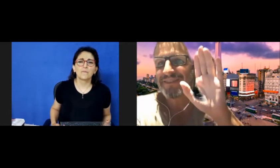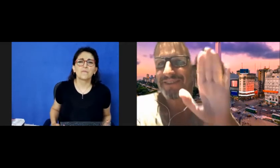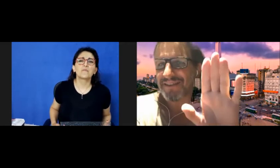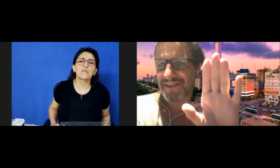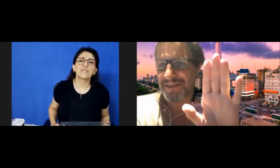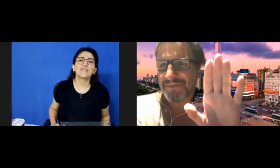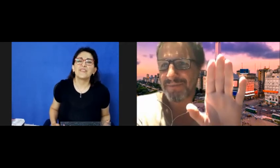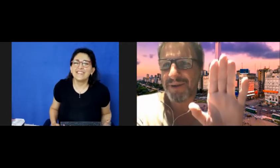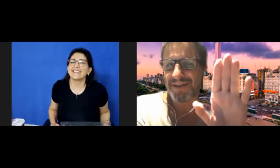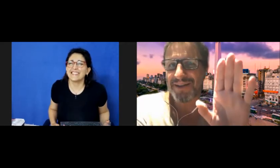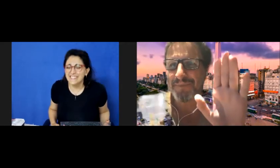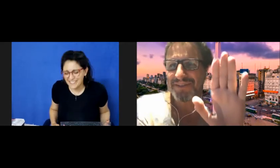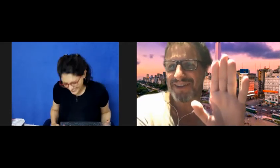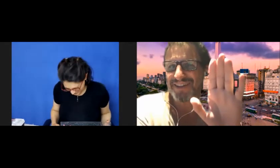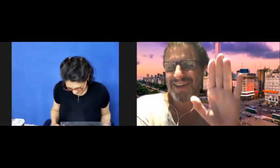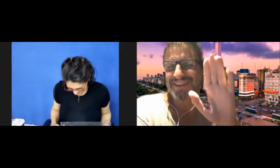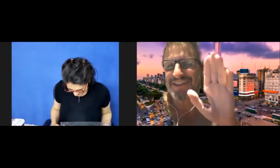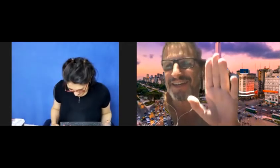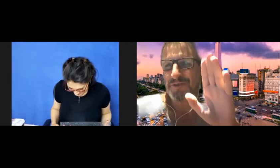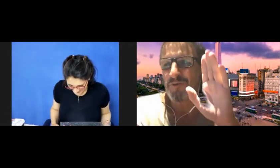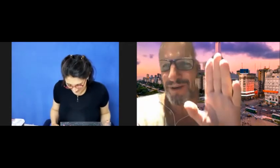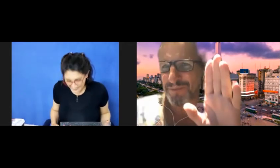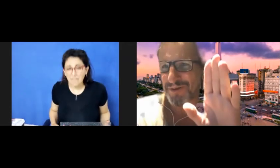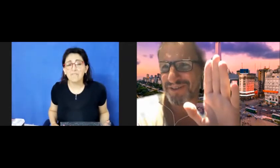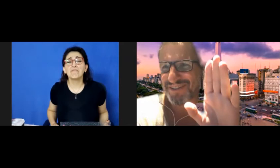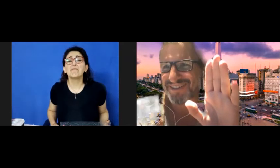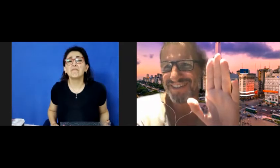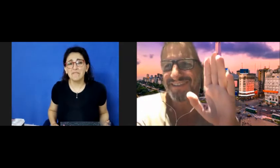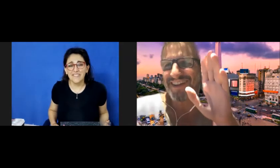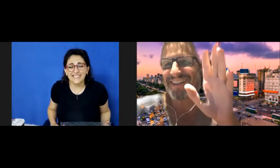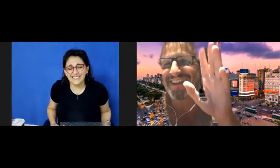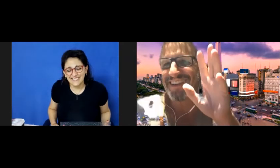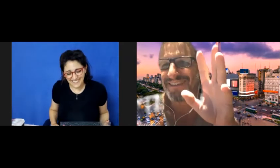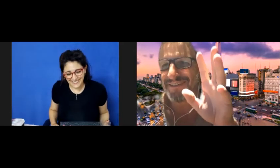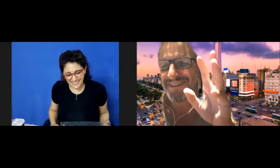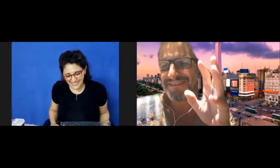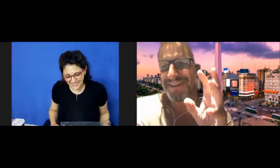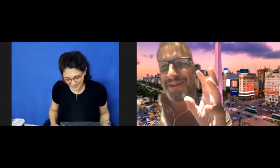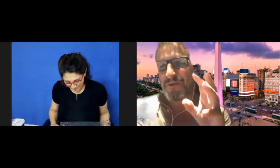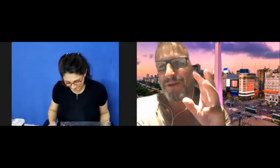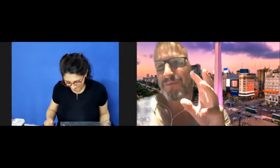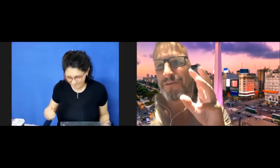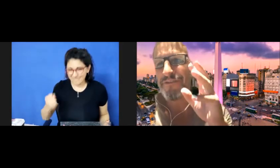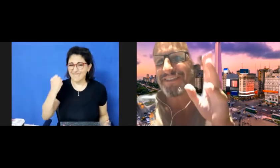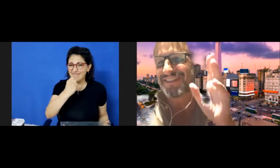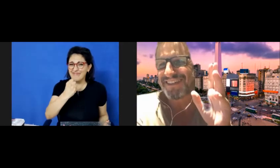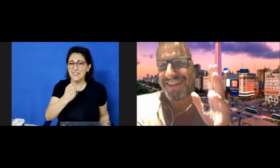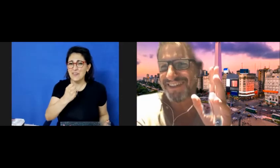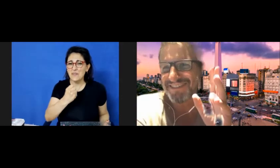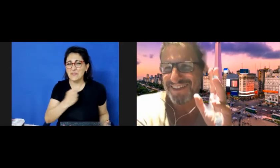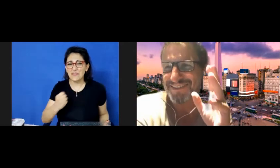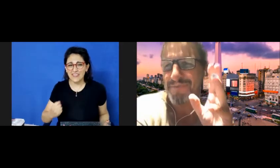Nunca es tarde para empezar a tallar tu cuerpo y sacar de ahí adentro ese cuerpo fit